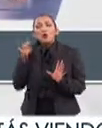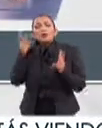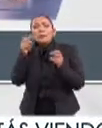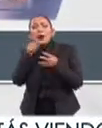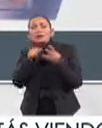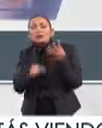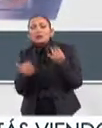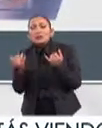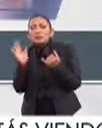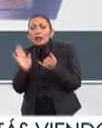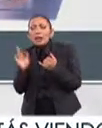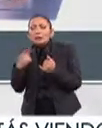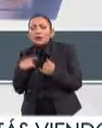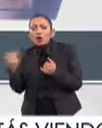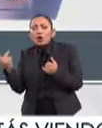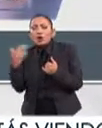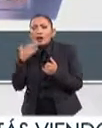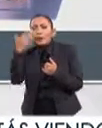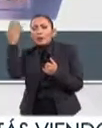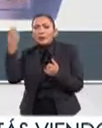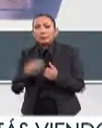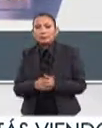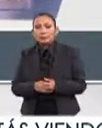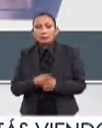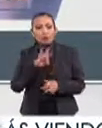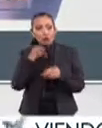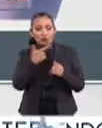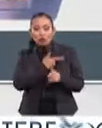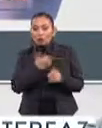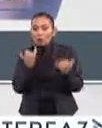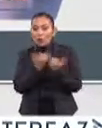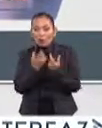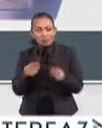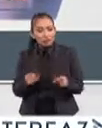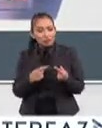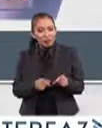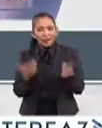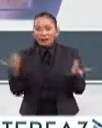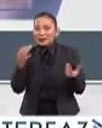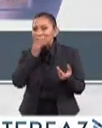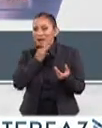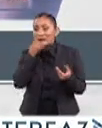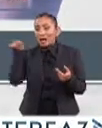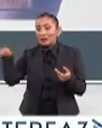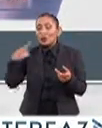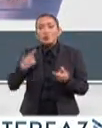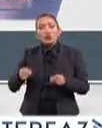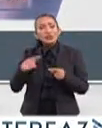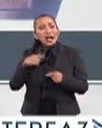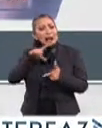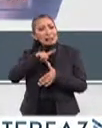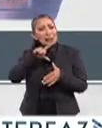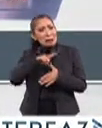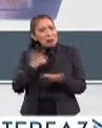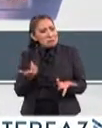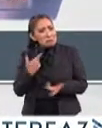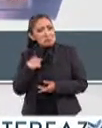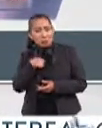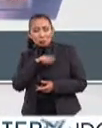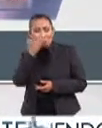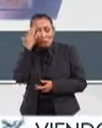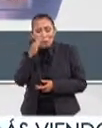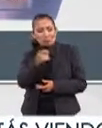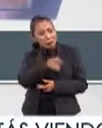aspectos, por ejemplo, somos parecidos con pues los árabes? A todos nos gusta la misma música, a veces hacíamos fiesta y ellos ponían música latina que nosotros